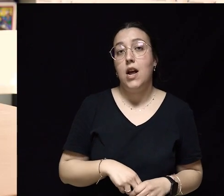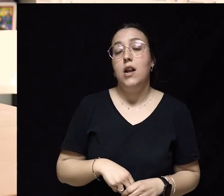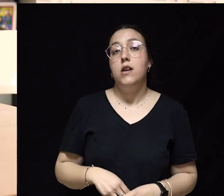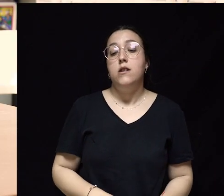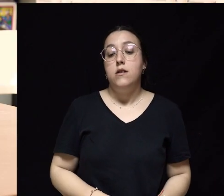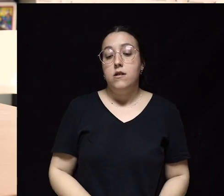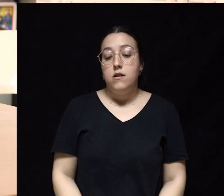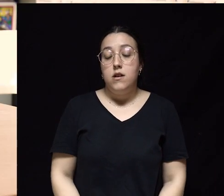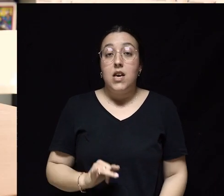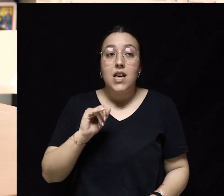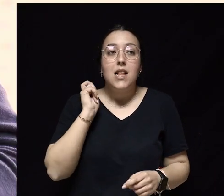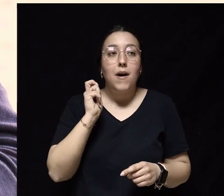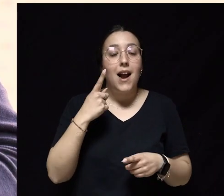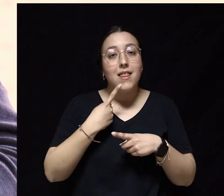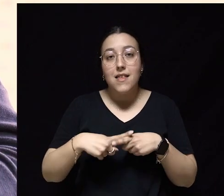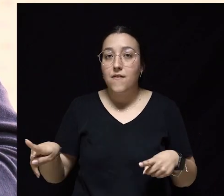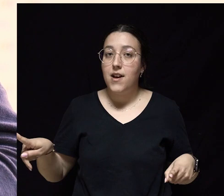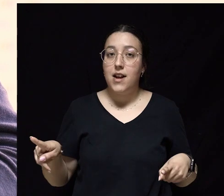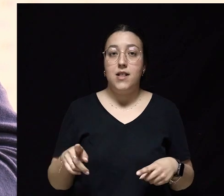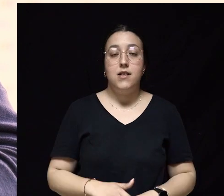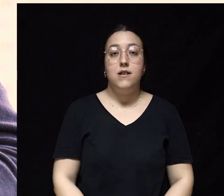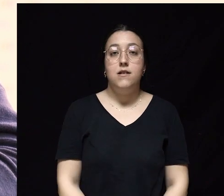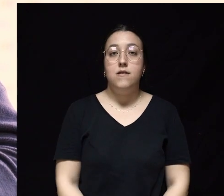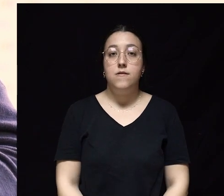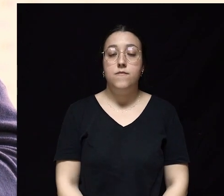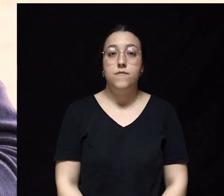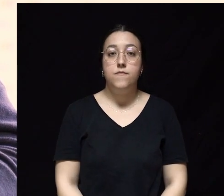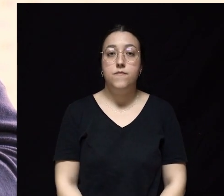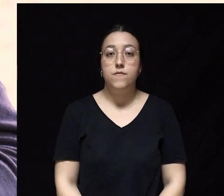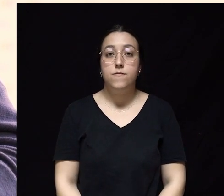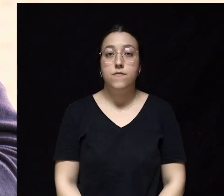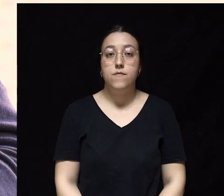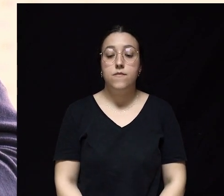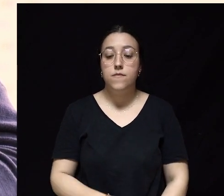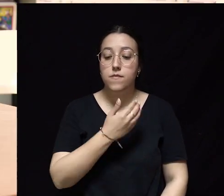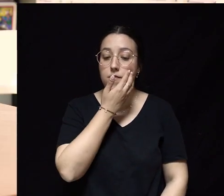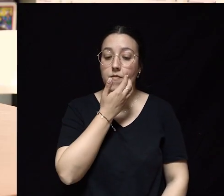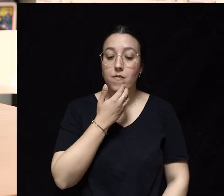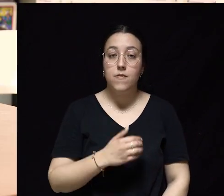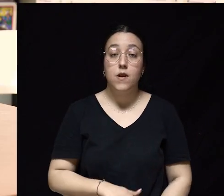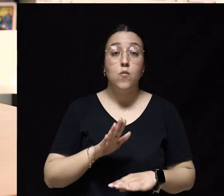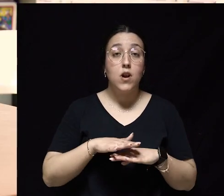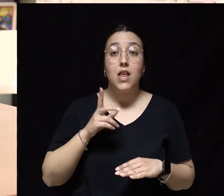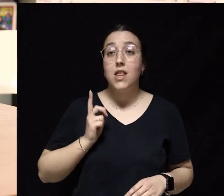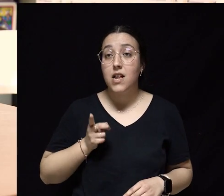necesitarían más profesionales y trabajarlo quizás de otra manera o desde otra perspectiva,